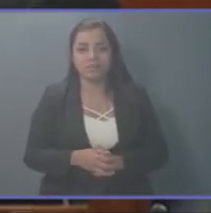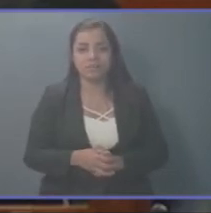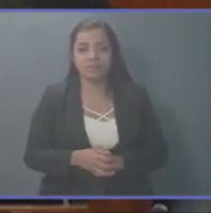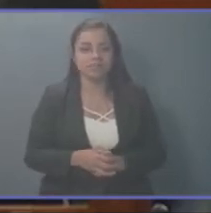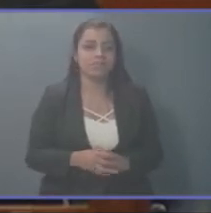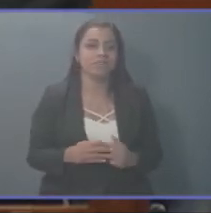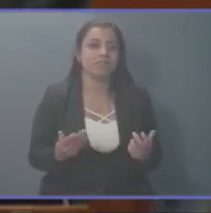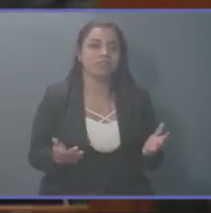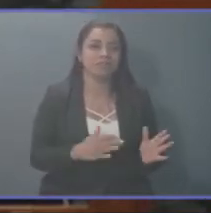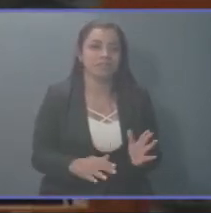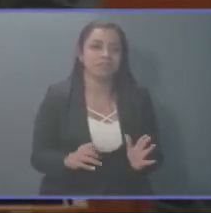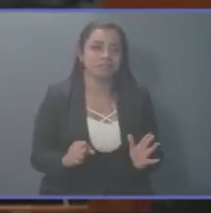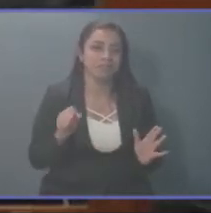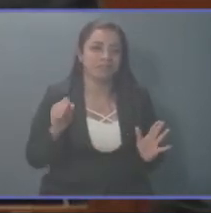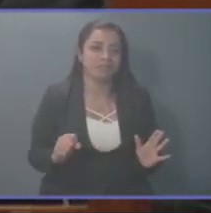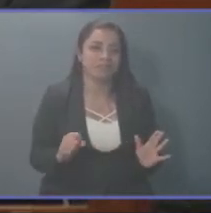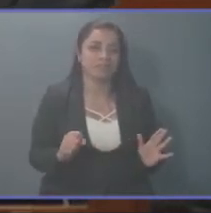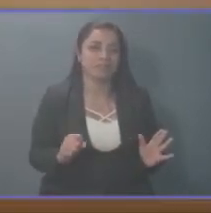Pero aquí no.